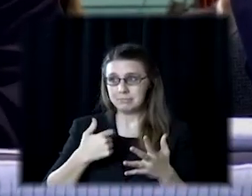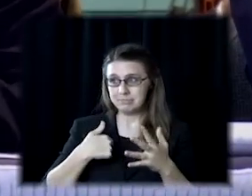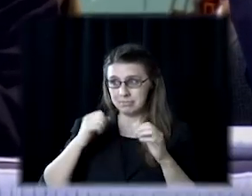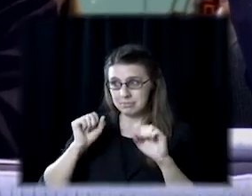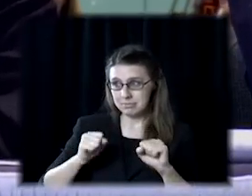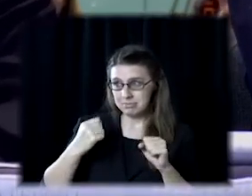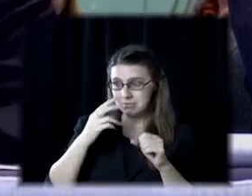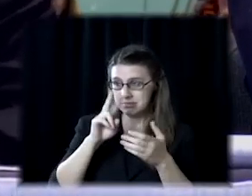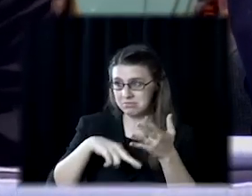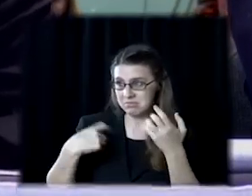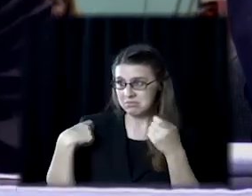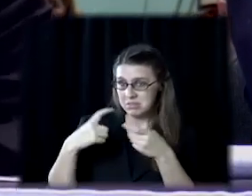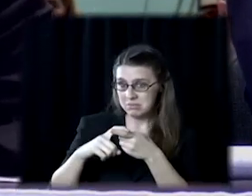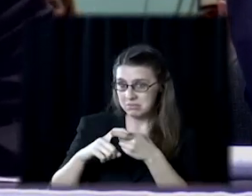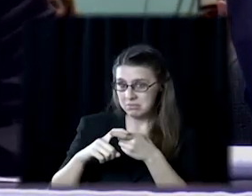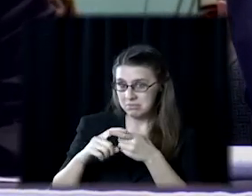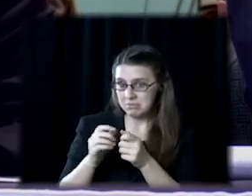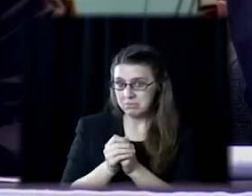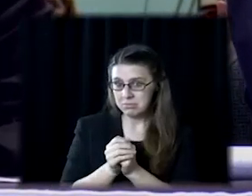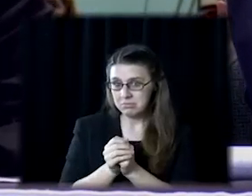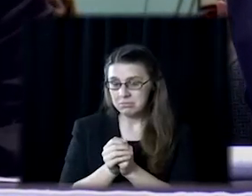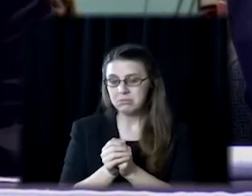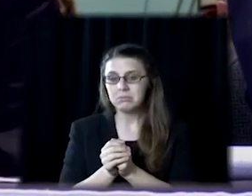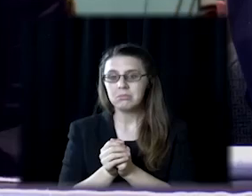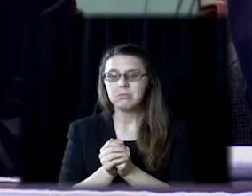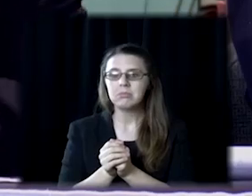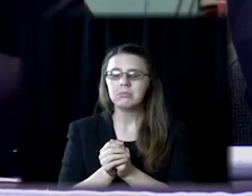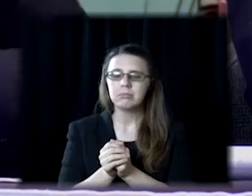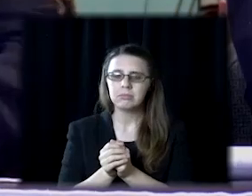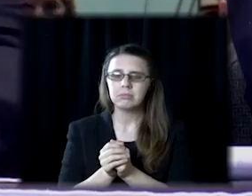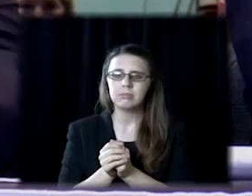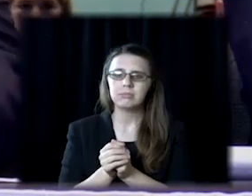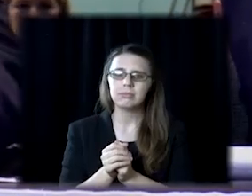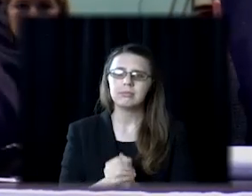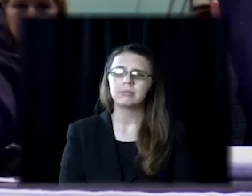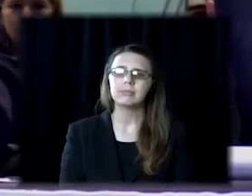so for the benefit of the press and the benefit of the people of Puerto Rico.